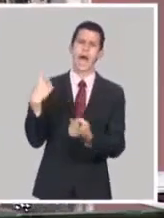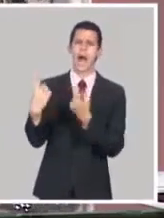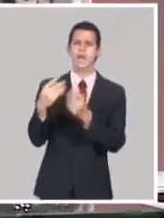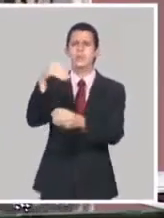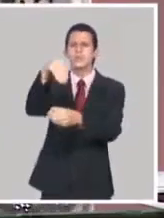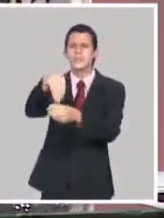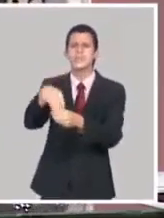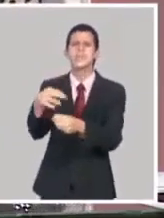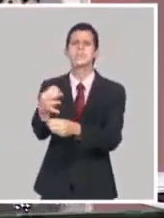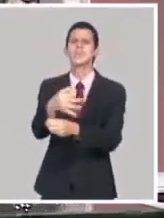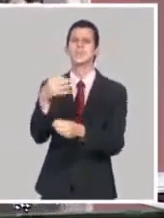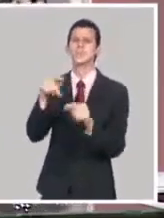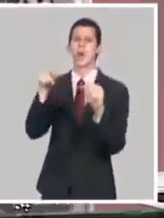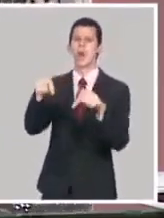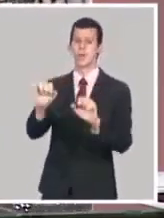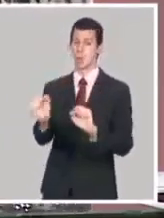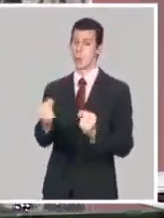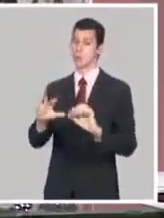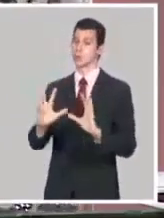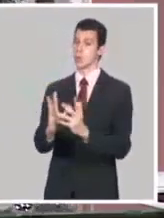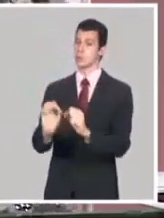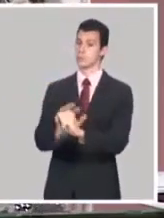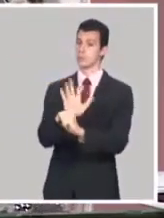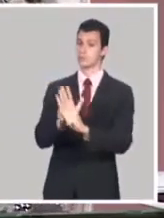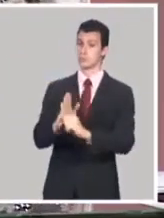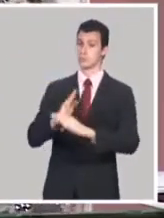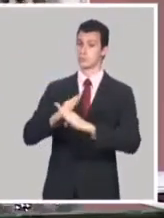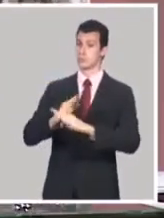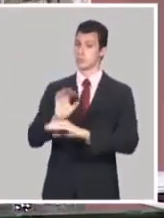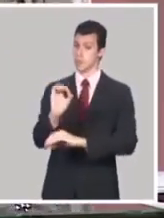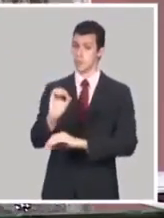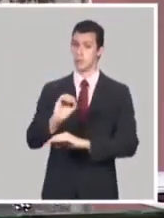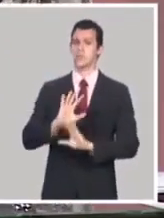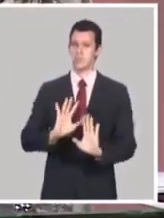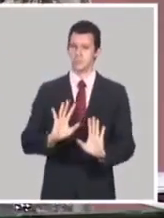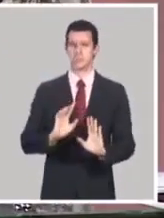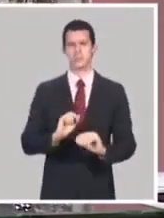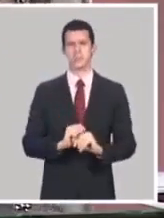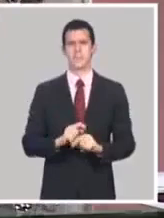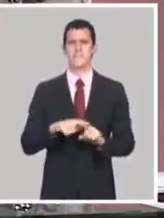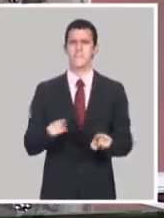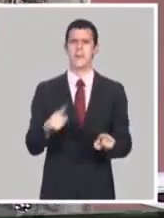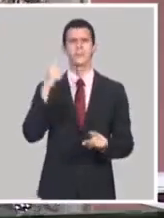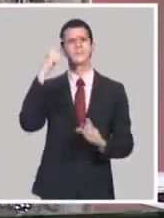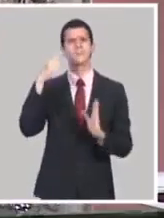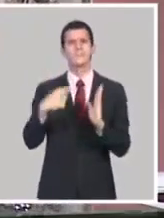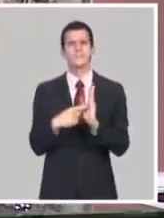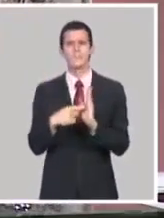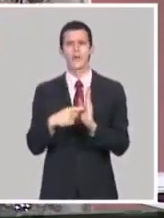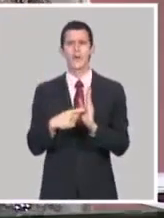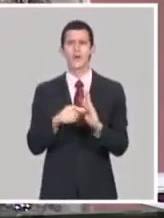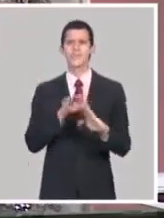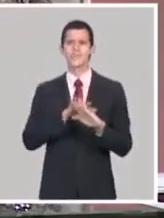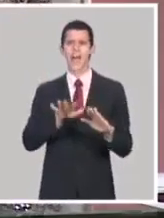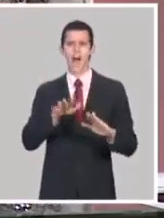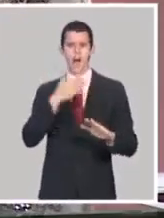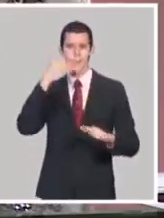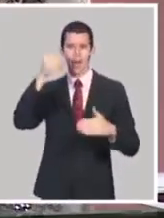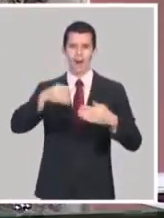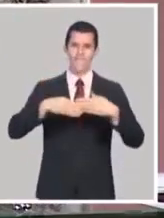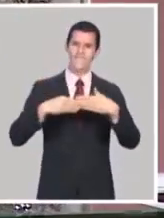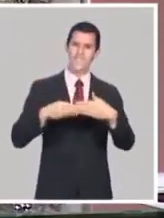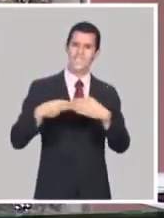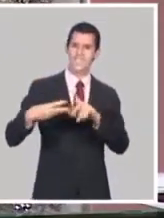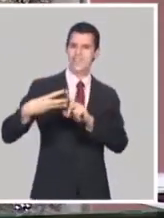logrado contener la pandemia que todavía no están en condiciones de pasar a otra fase pero bueno